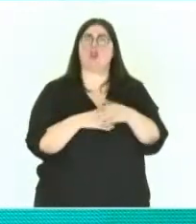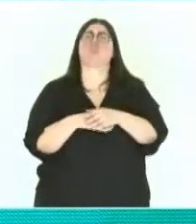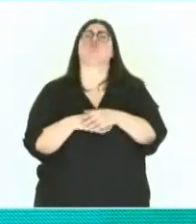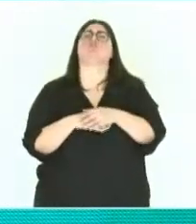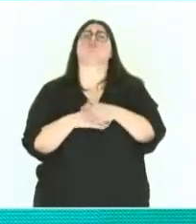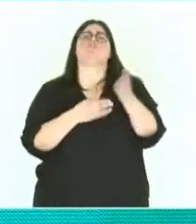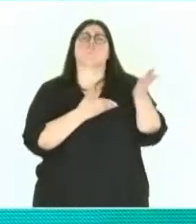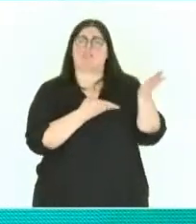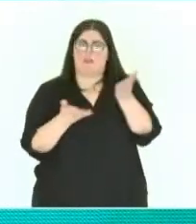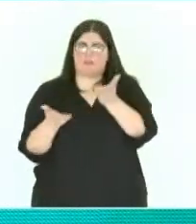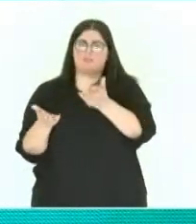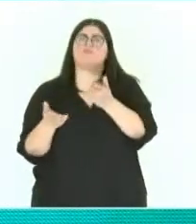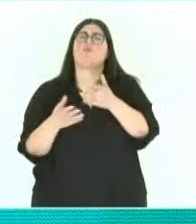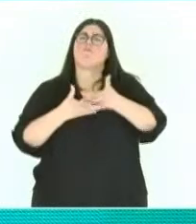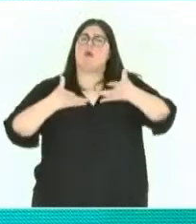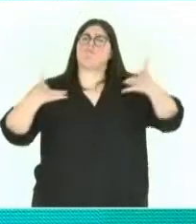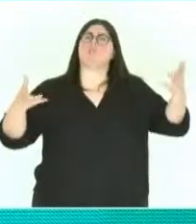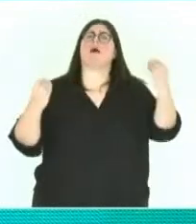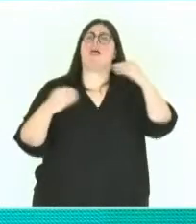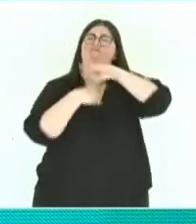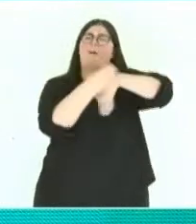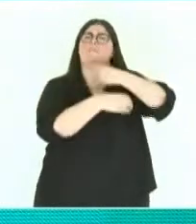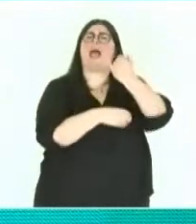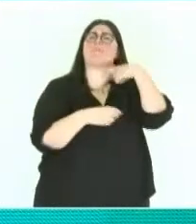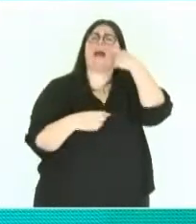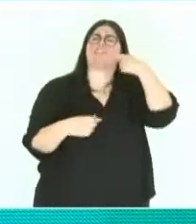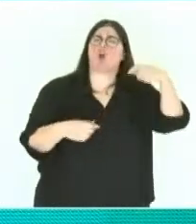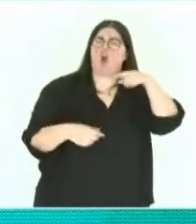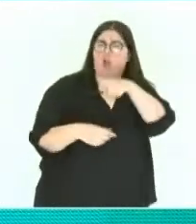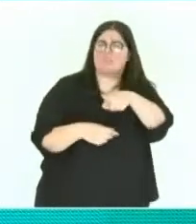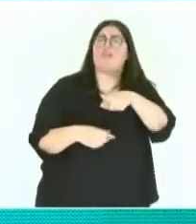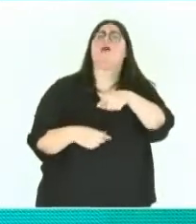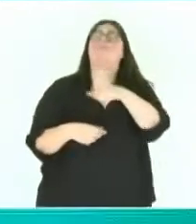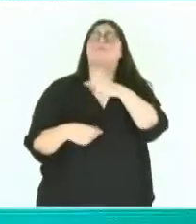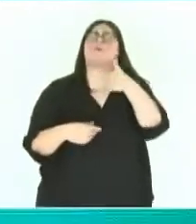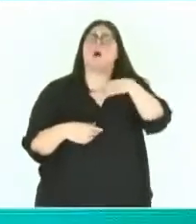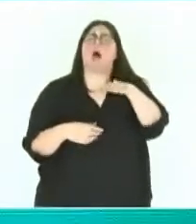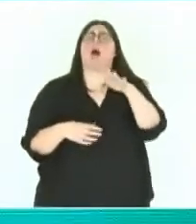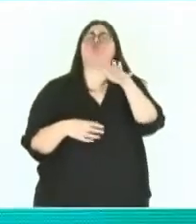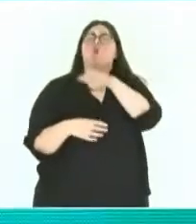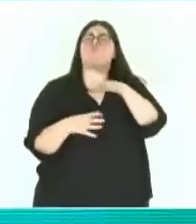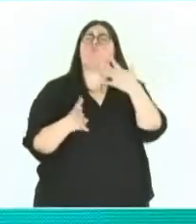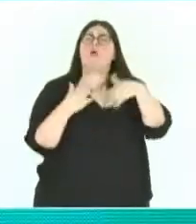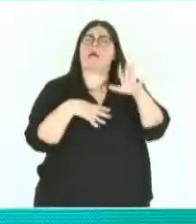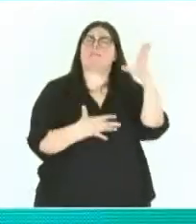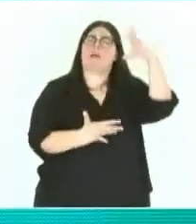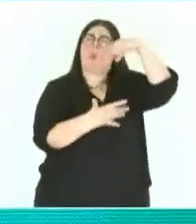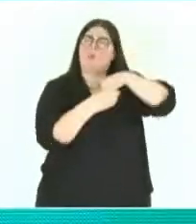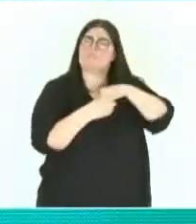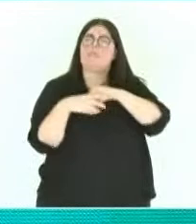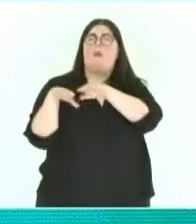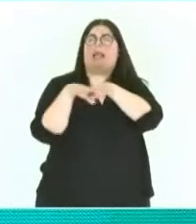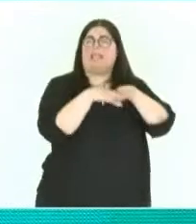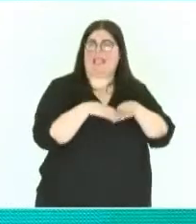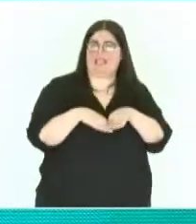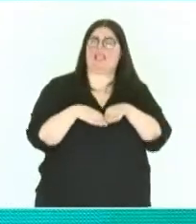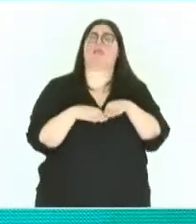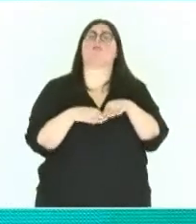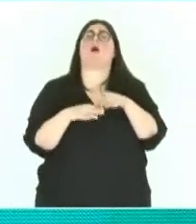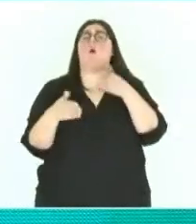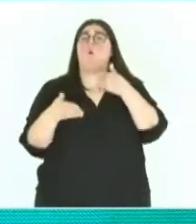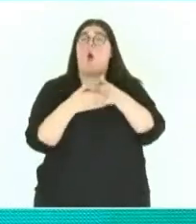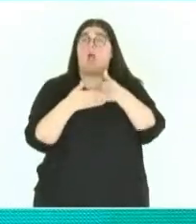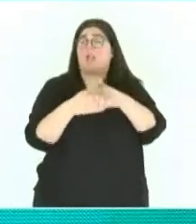servicios para las familias con mascotas y vamos a ir por una comuna que sea más inclusiva y equitativa vamos a seguir eliminando